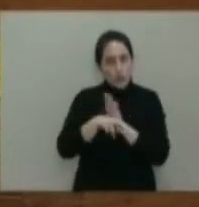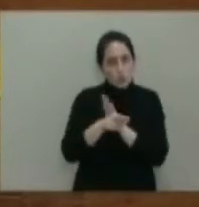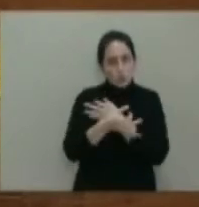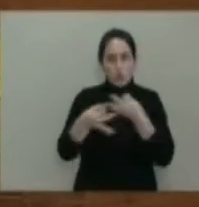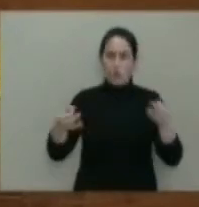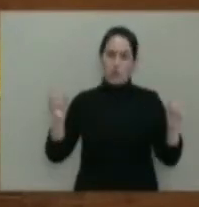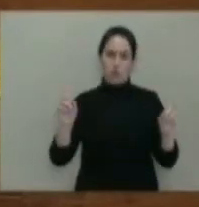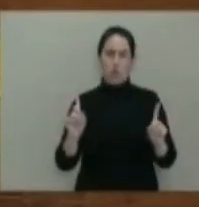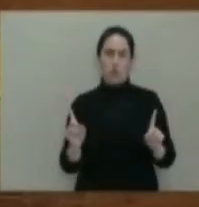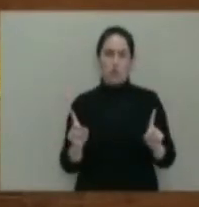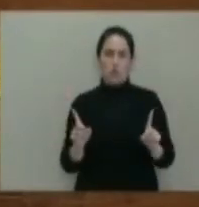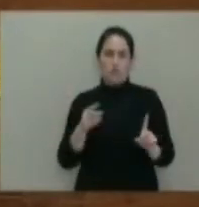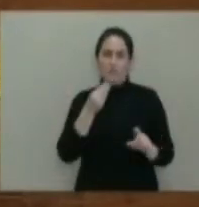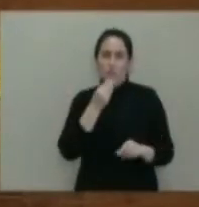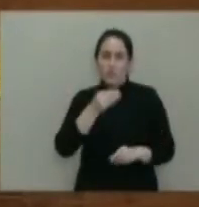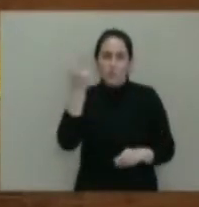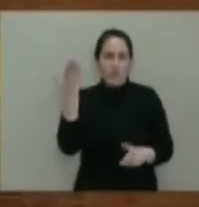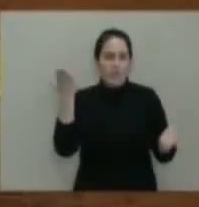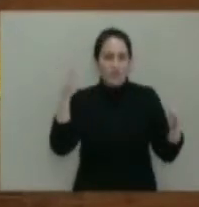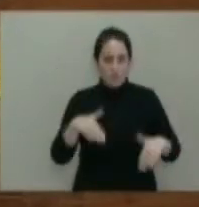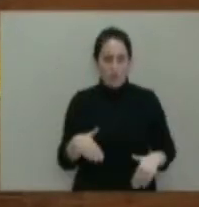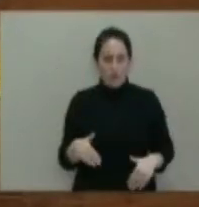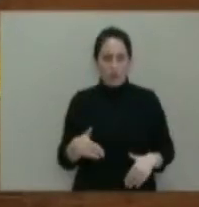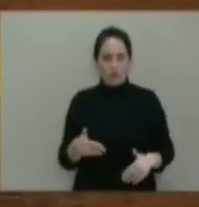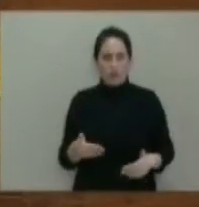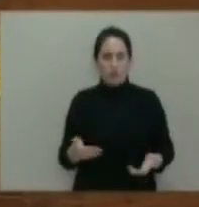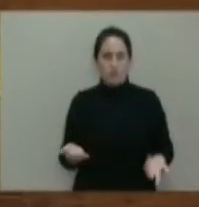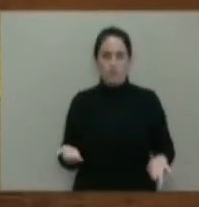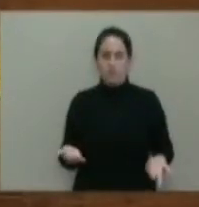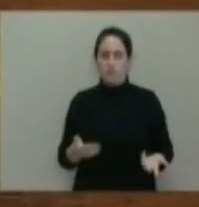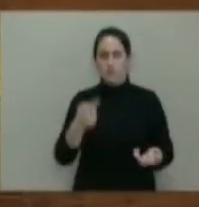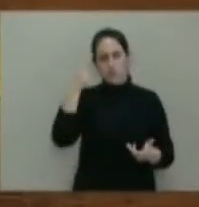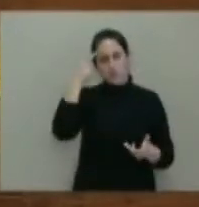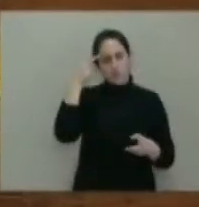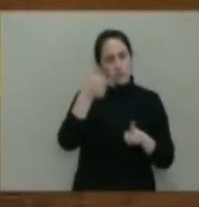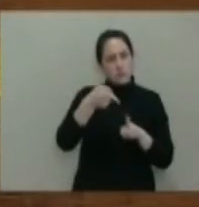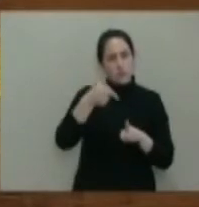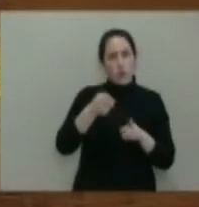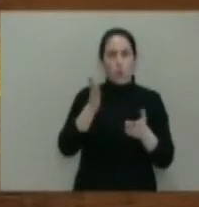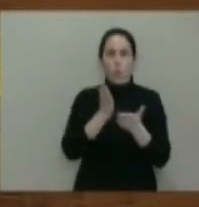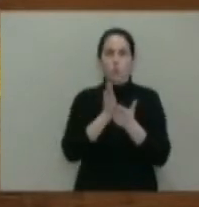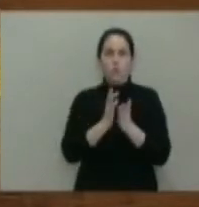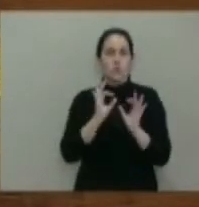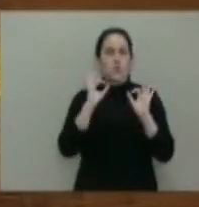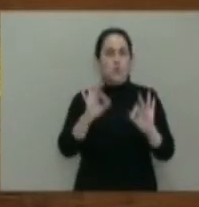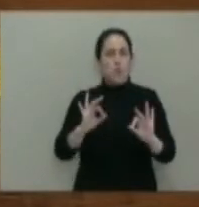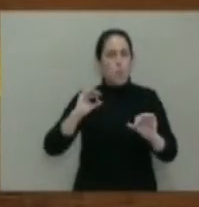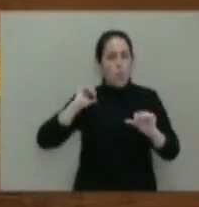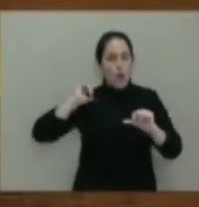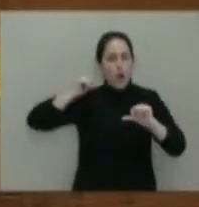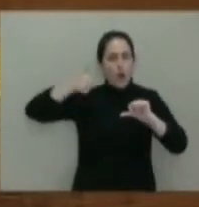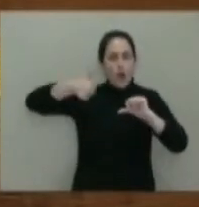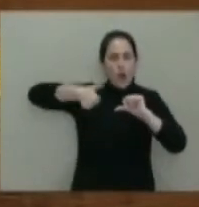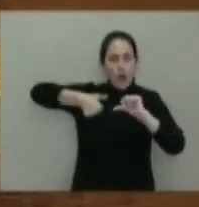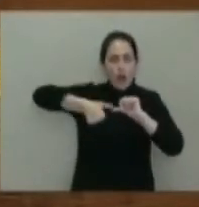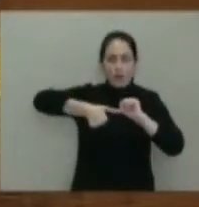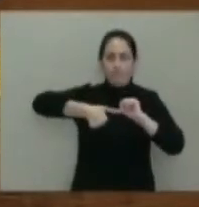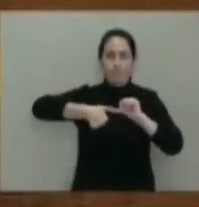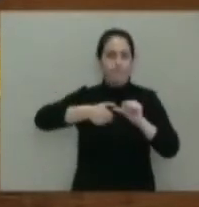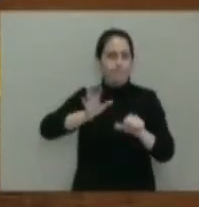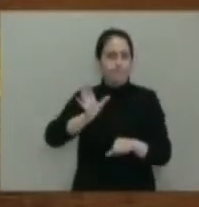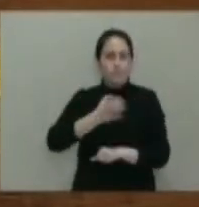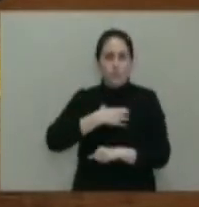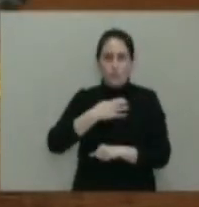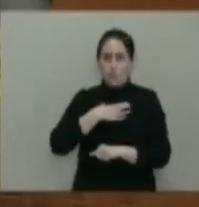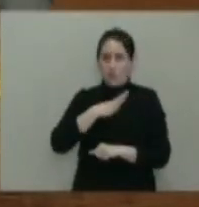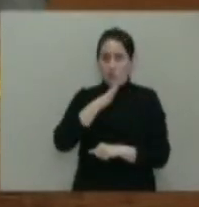son manifiestamente insuficientes. Y no se puede seguir a piñón fijo desarrollando los mismos cursos y la misma planificación cuando sabemos